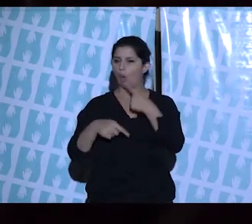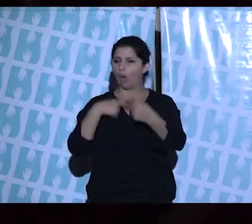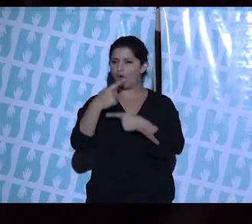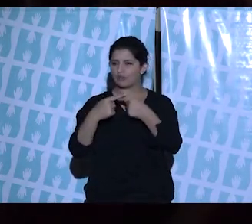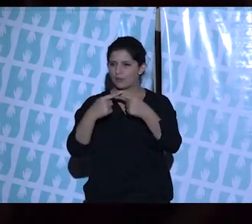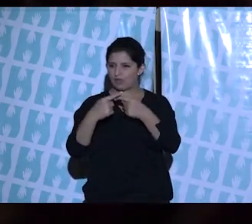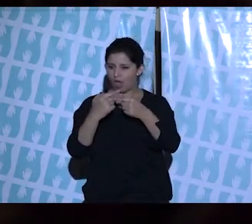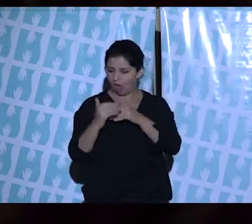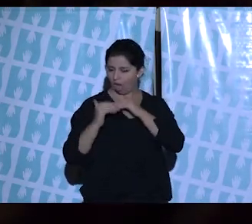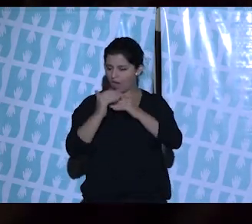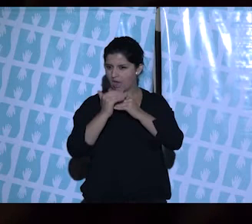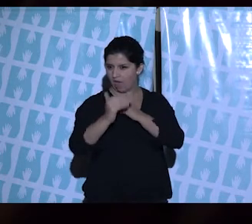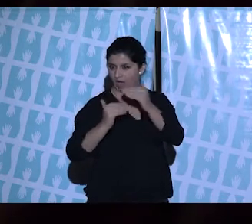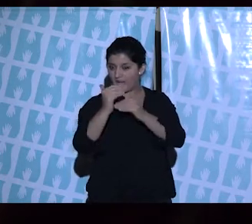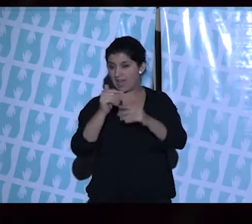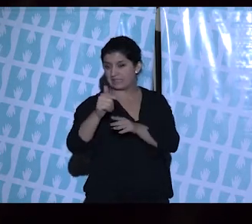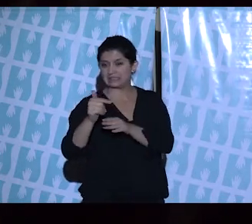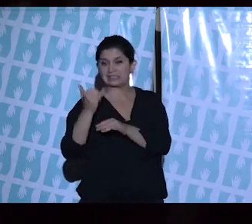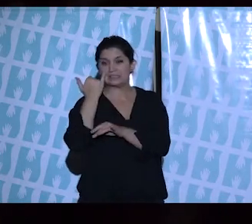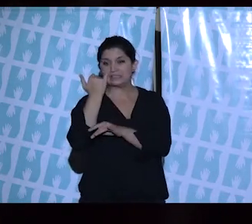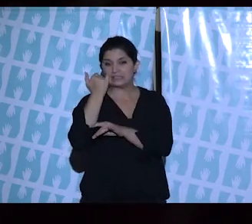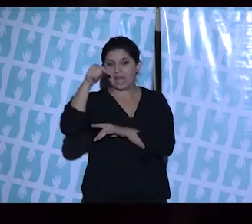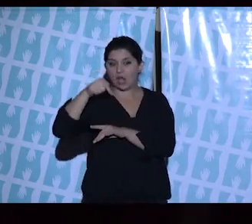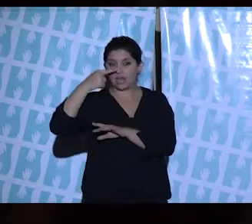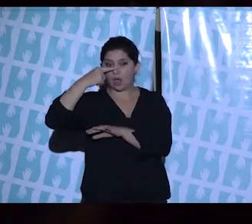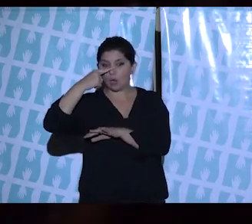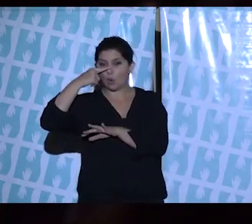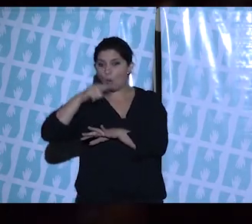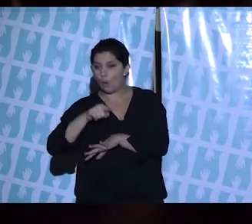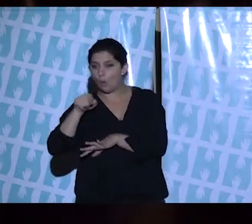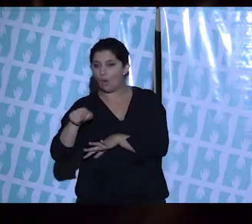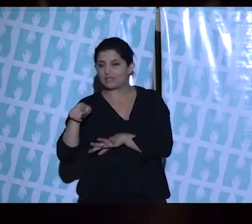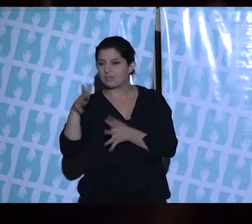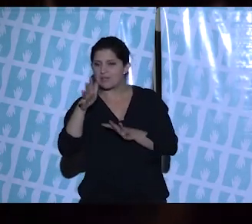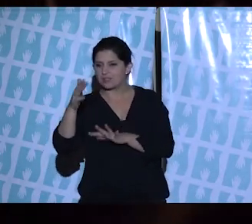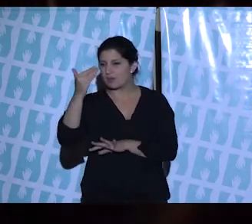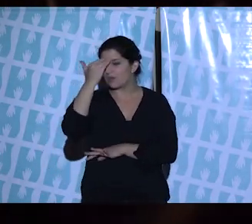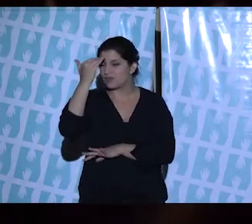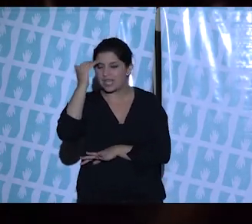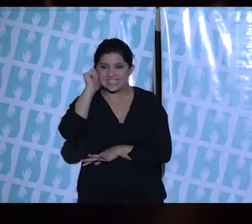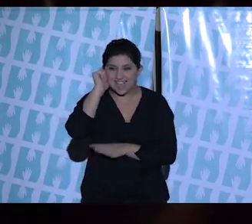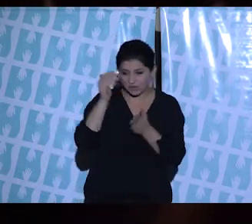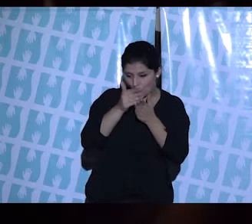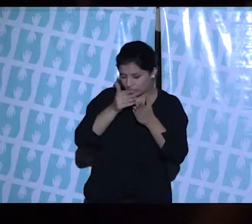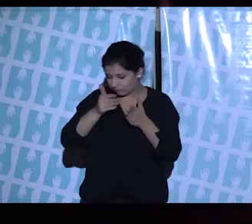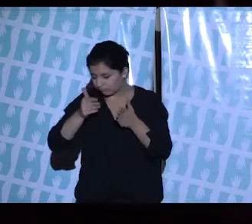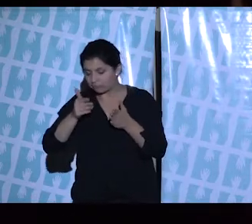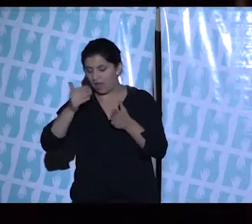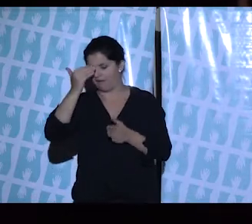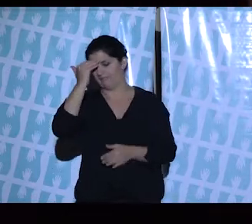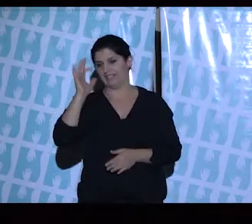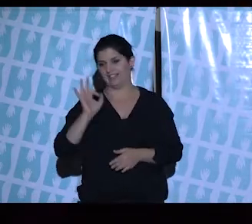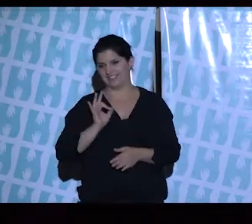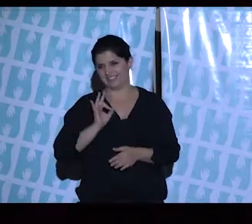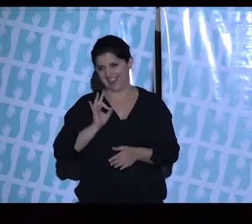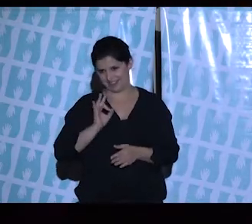ya ahora estamos en los últimos, yo diría 15 años, donde si